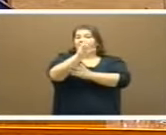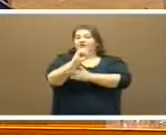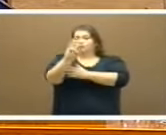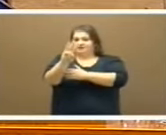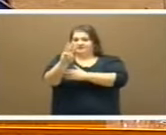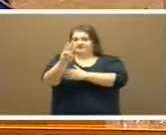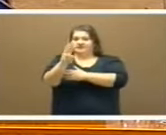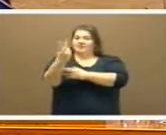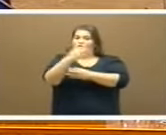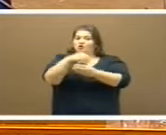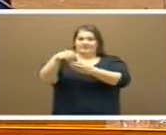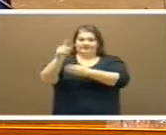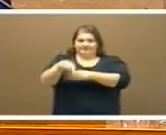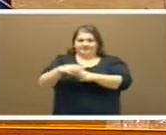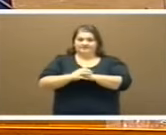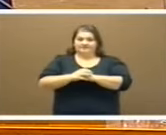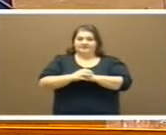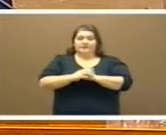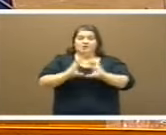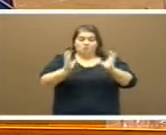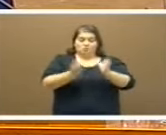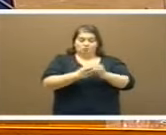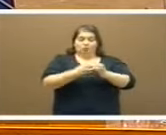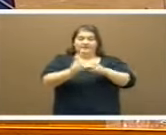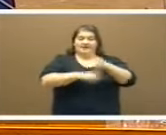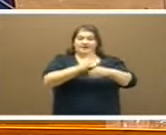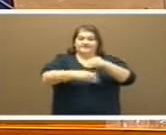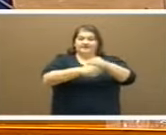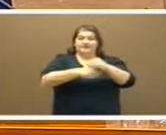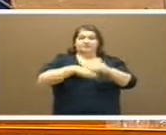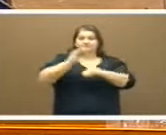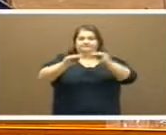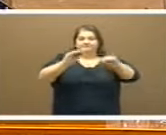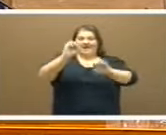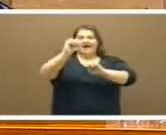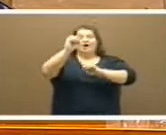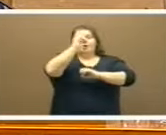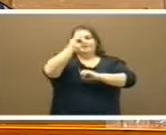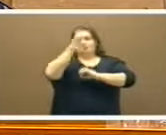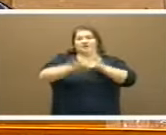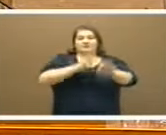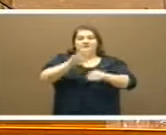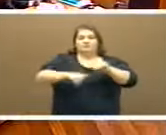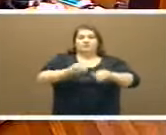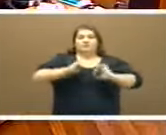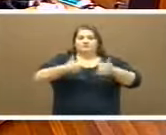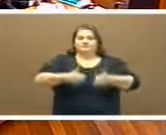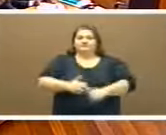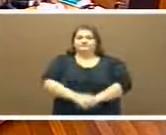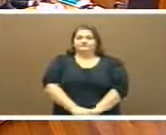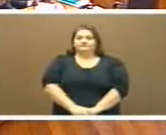103, ambas incluidas también. Este conjunto de enmiendas lo someto a la consideración de la Cámara. Entramos en votación.